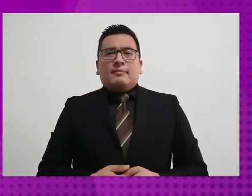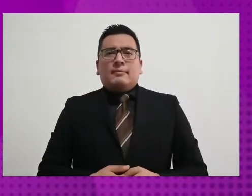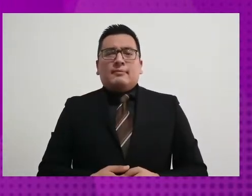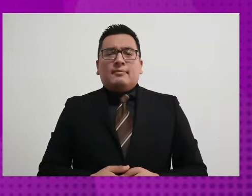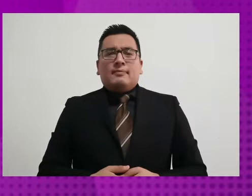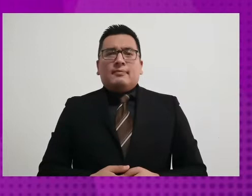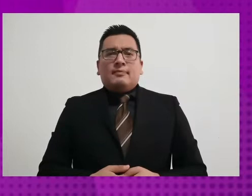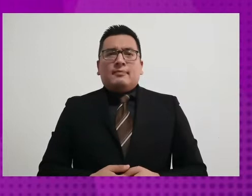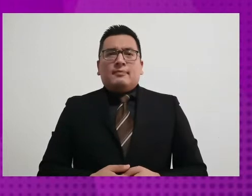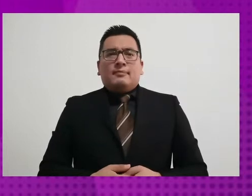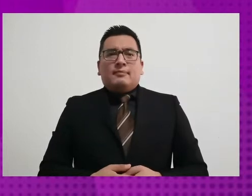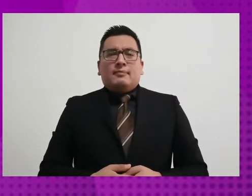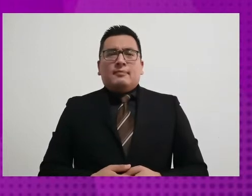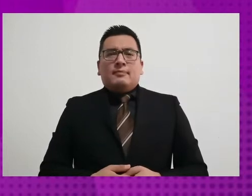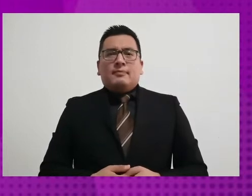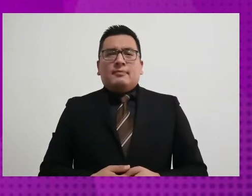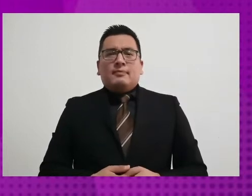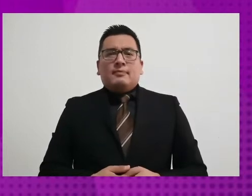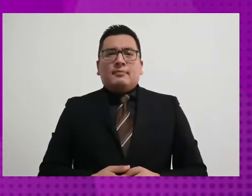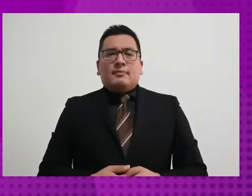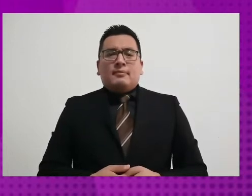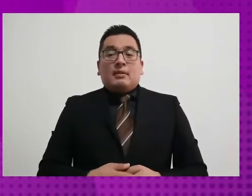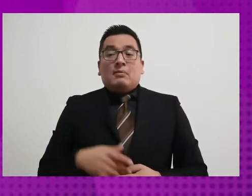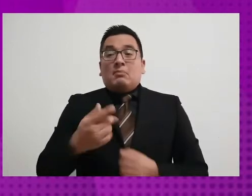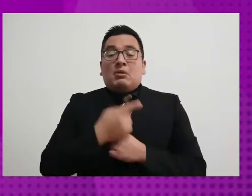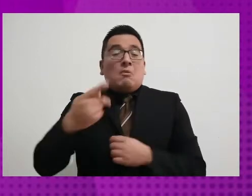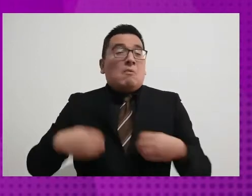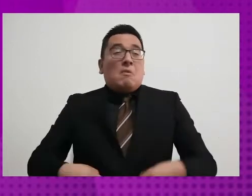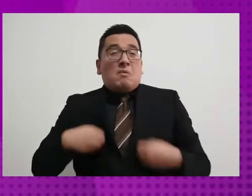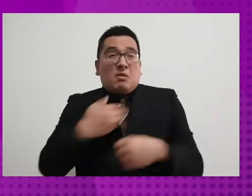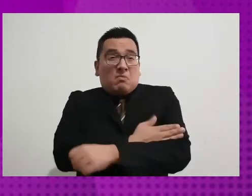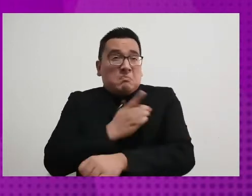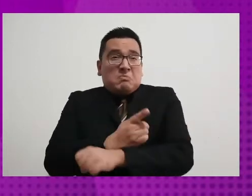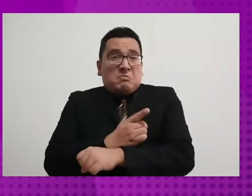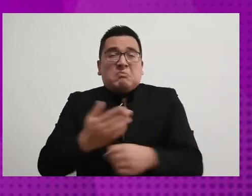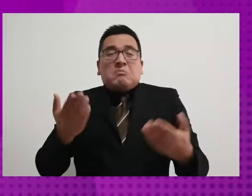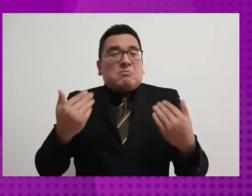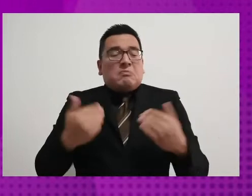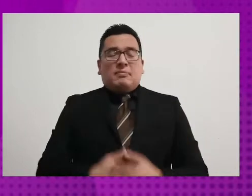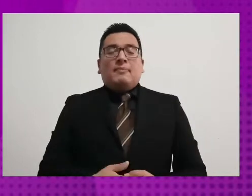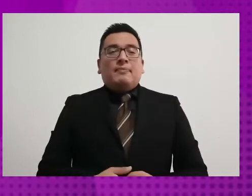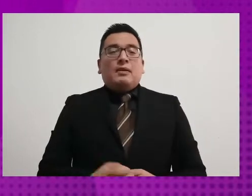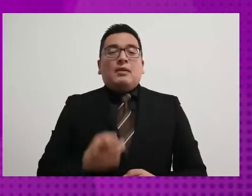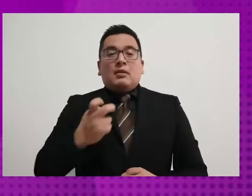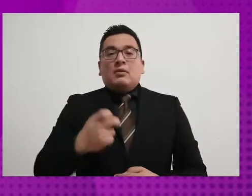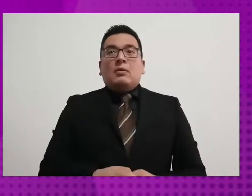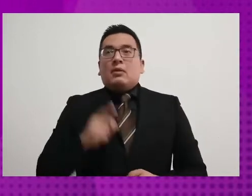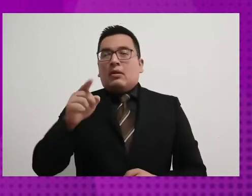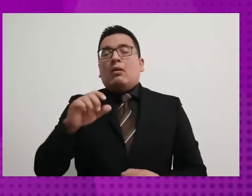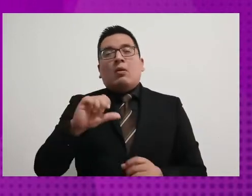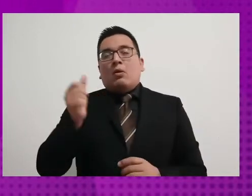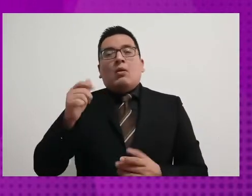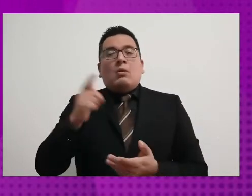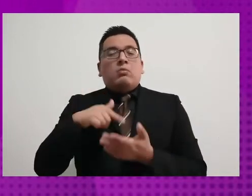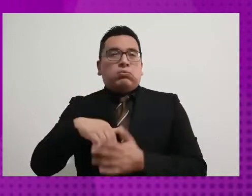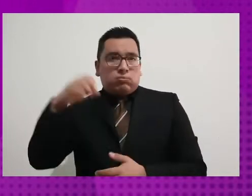que entonces no cumplía uno de los requisitos, el de modo honesto de vida, y además ordena al OPLE de Oaxaca